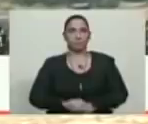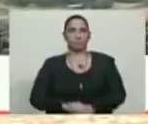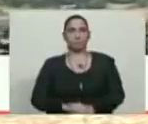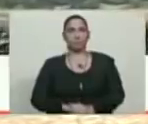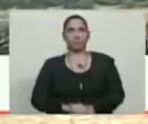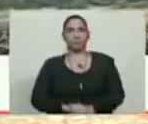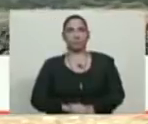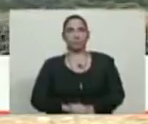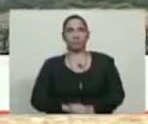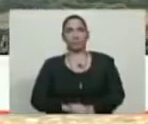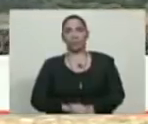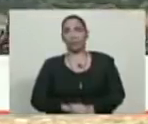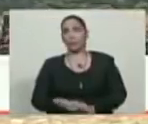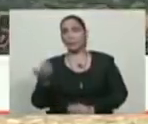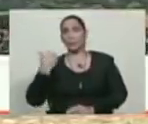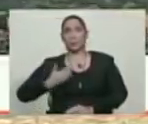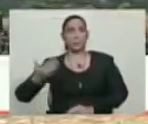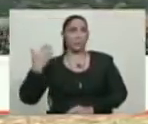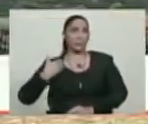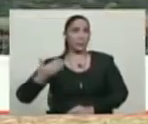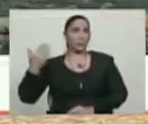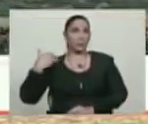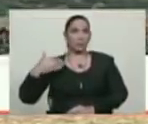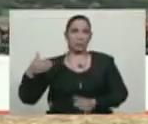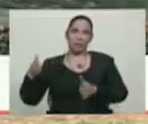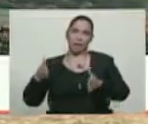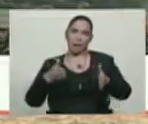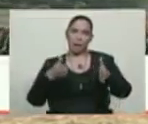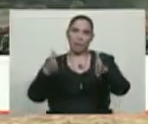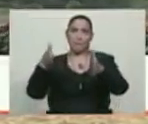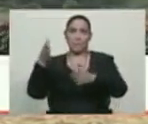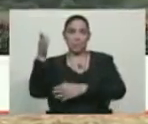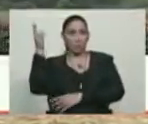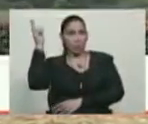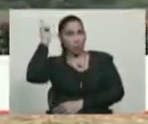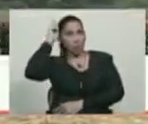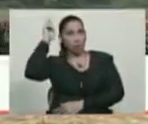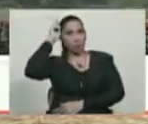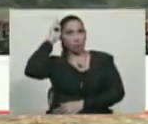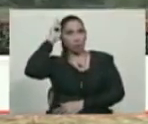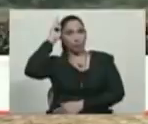Desde tiempos inmemoriales, camino de los indios.